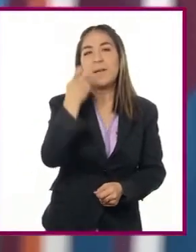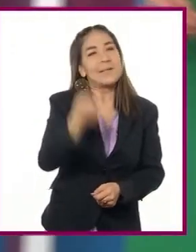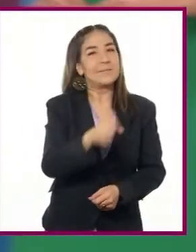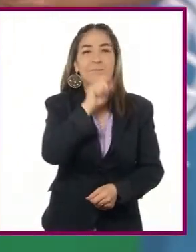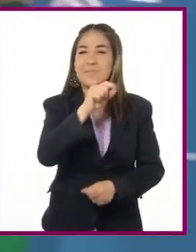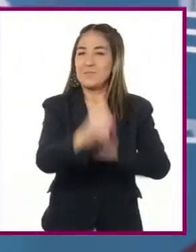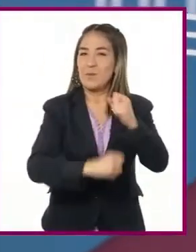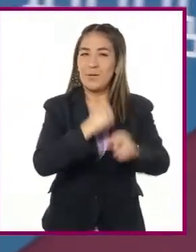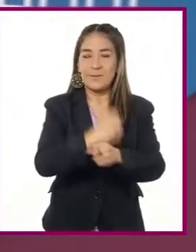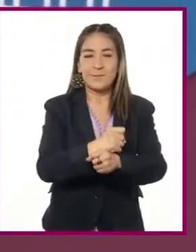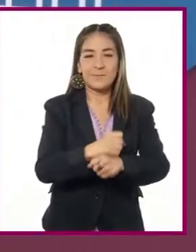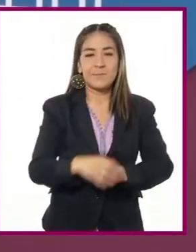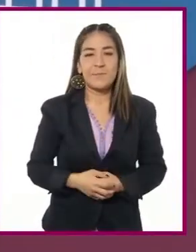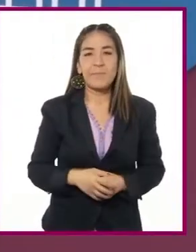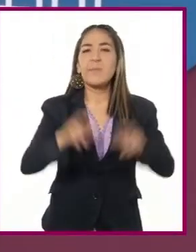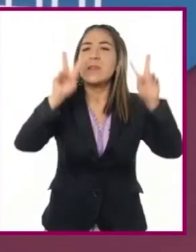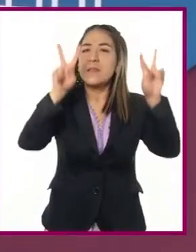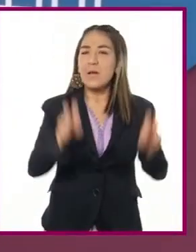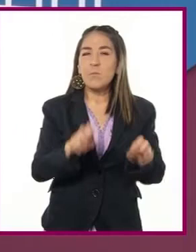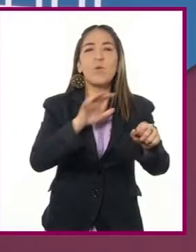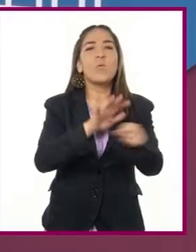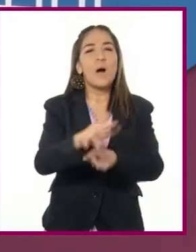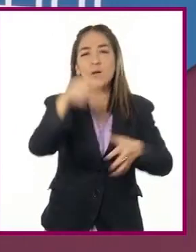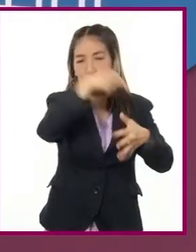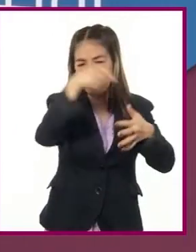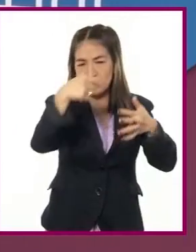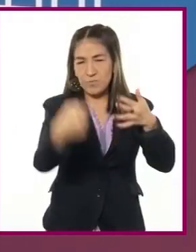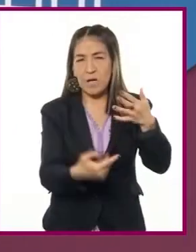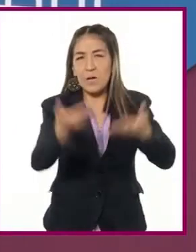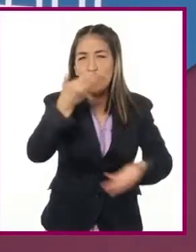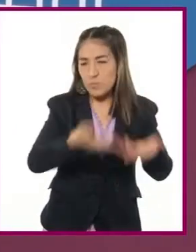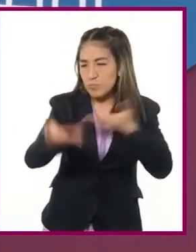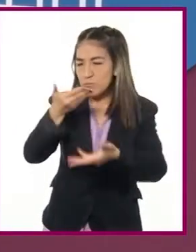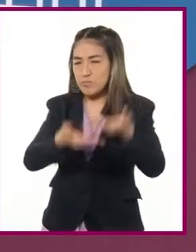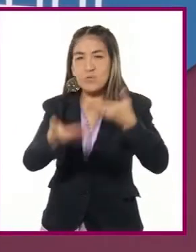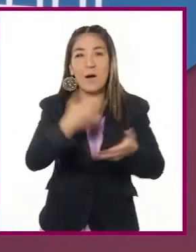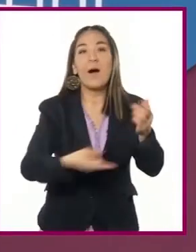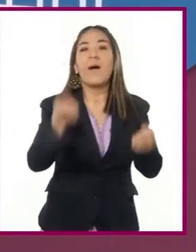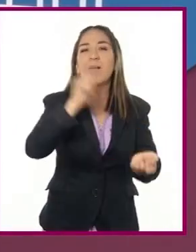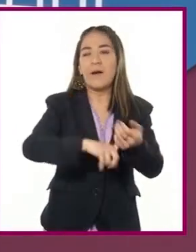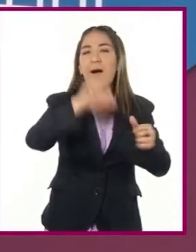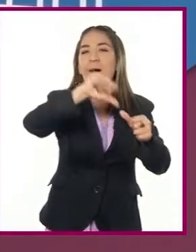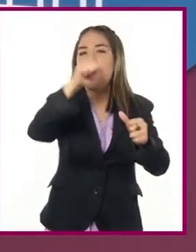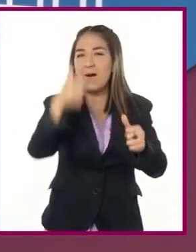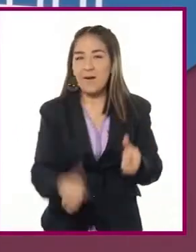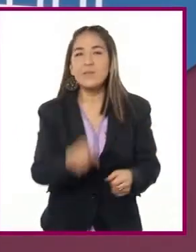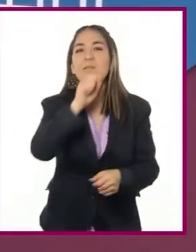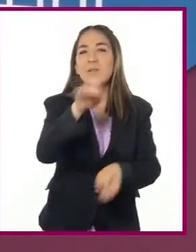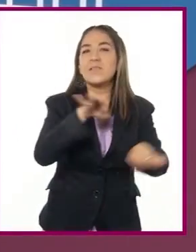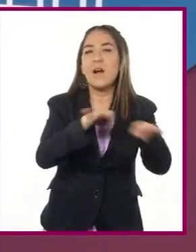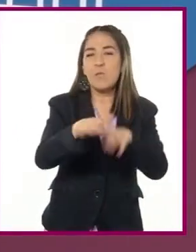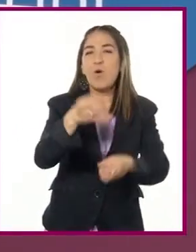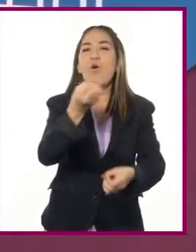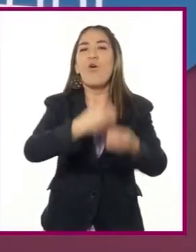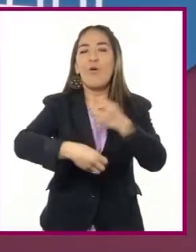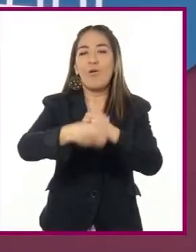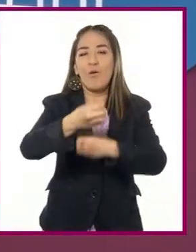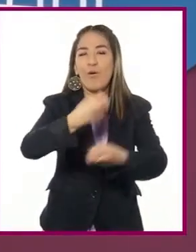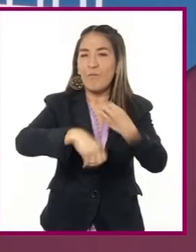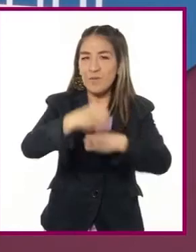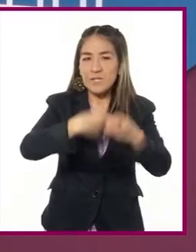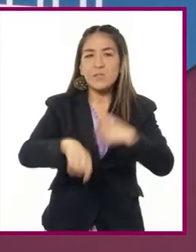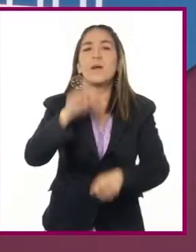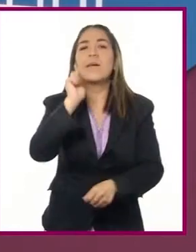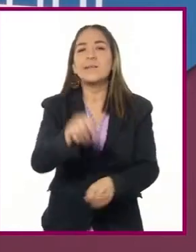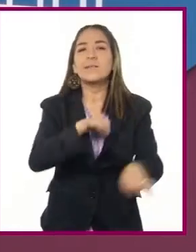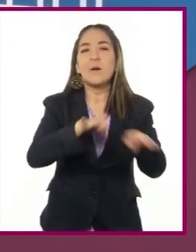año. Los temas que se trataron giraron en torno a las artes y oficios en que debían iniciarse las mujeres, su